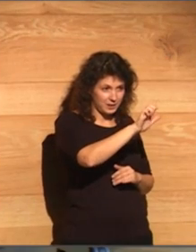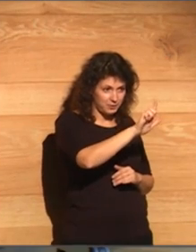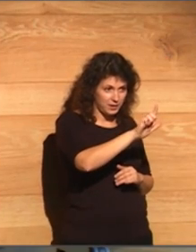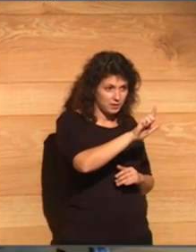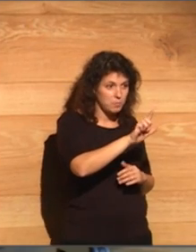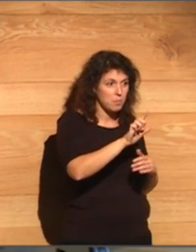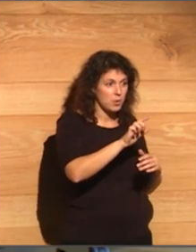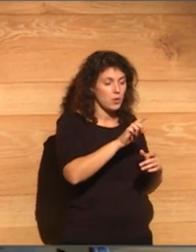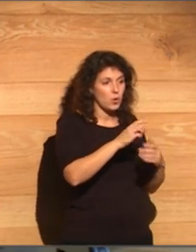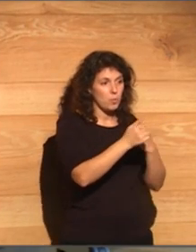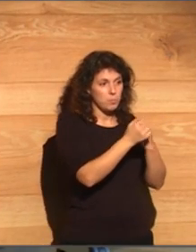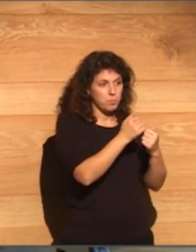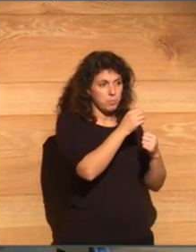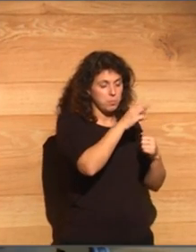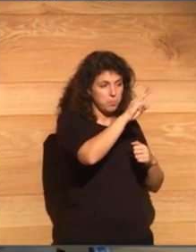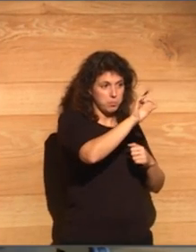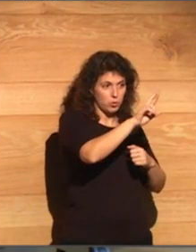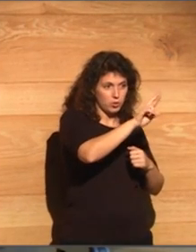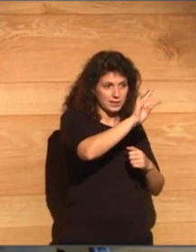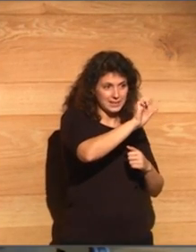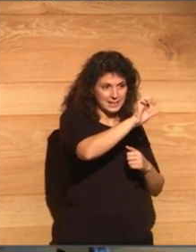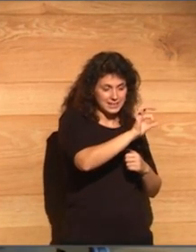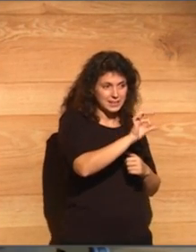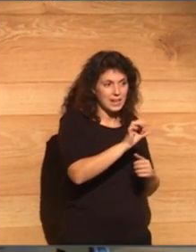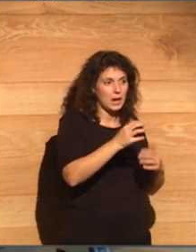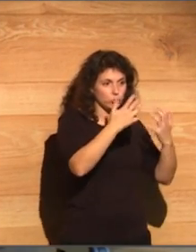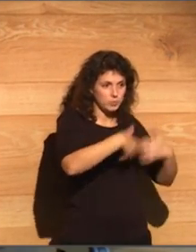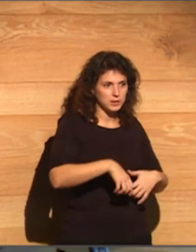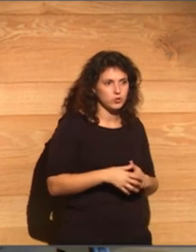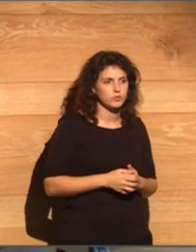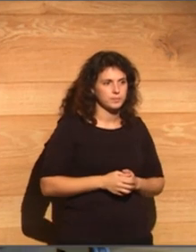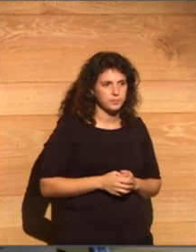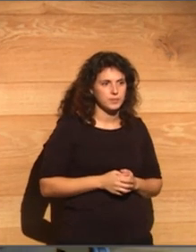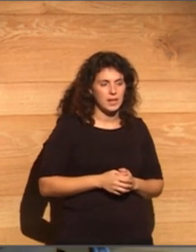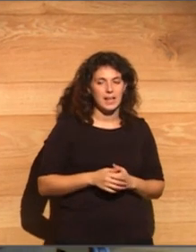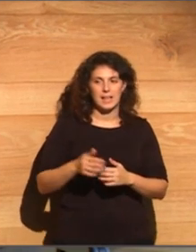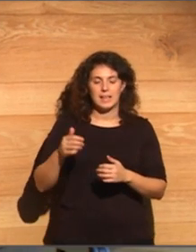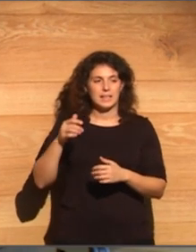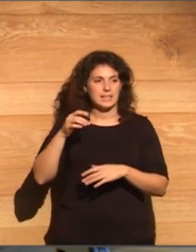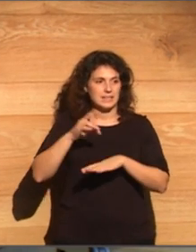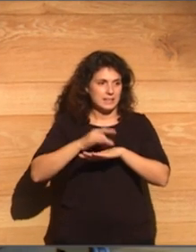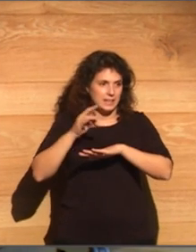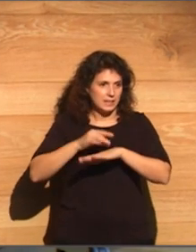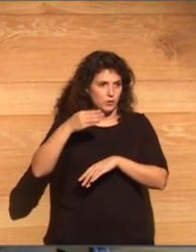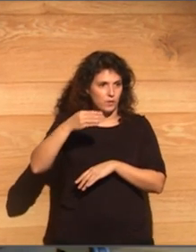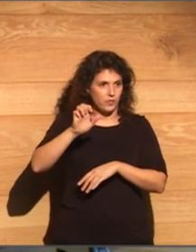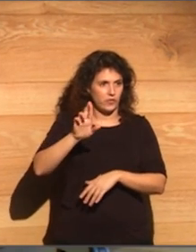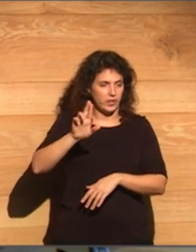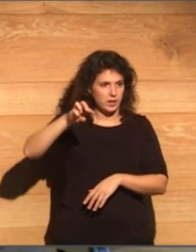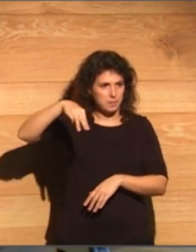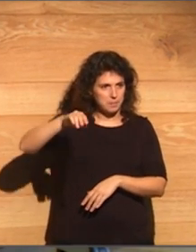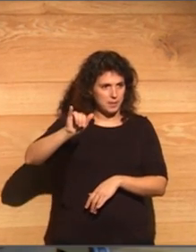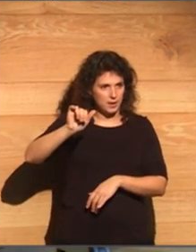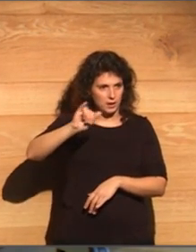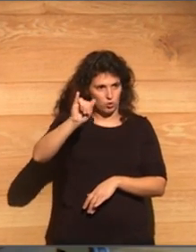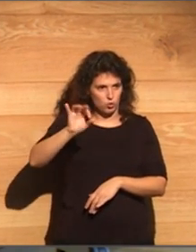porteros automáticos, que aquí esta vez tiene un nombre distinto. Sanitarios, pero... Bermejo, ¿no? Es el de los... Eso es. Sanitarios Bermejo. Los retretes, siempre buscando